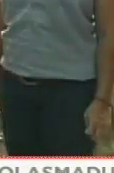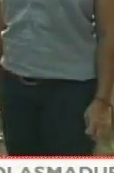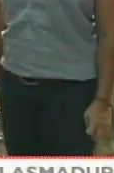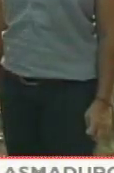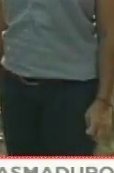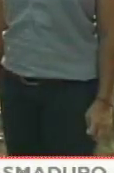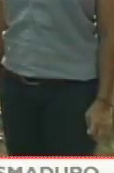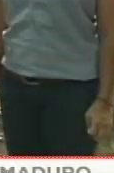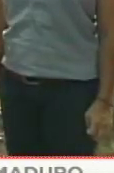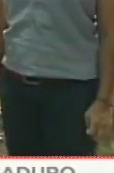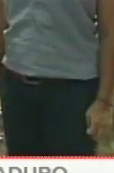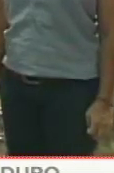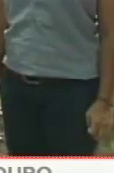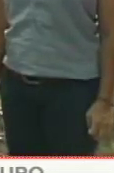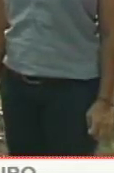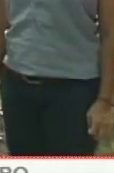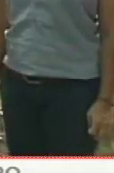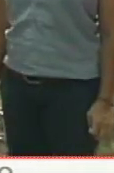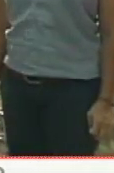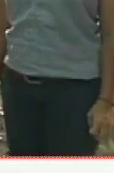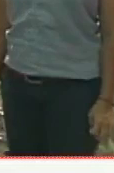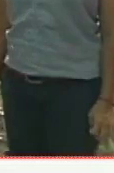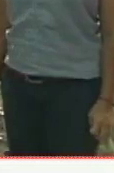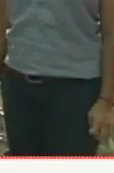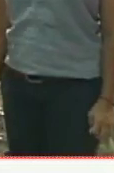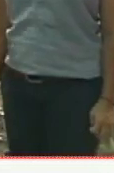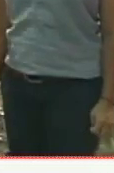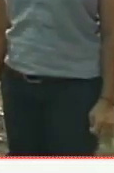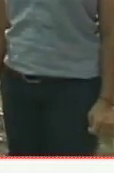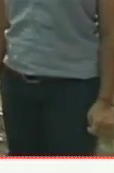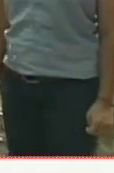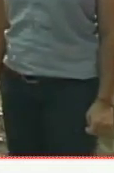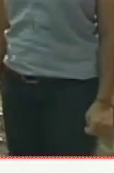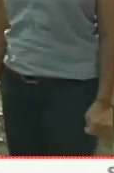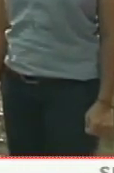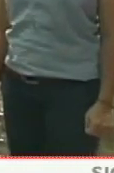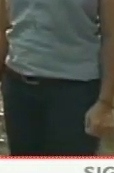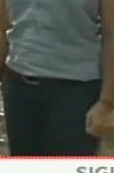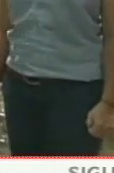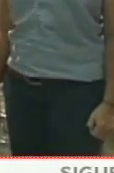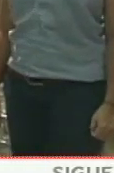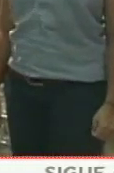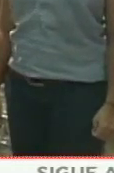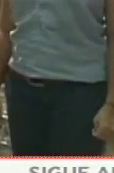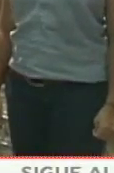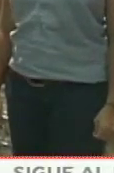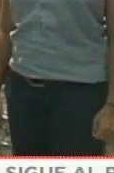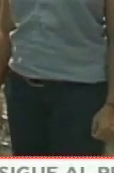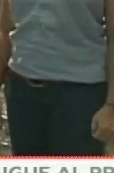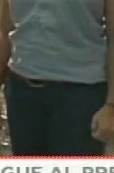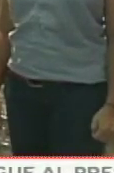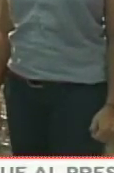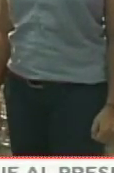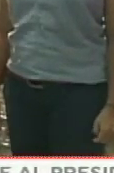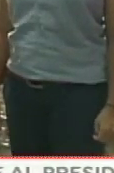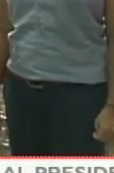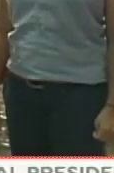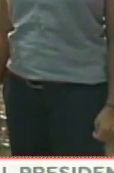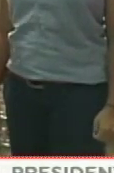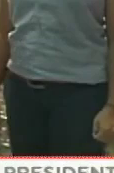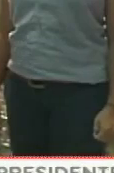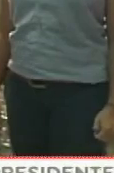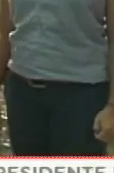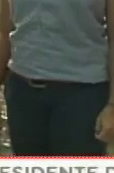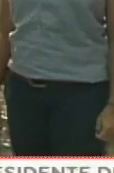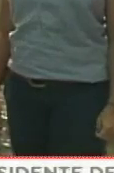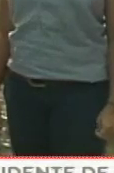baristas integrales, que van a trabajar en las tiendas de Café Venezuela. 100 jóvenes que han sido formados aquí mismo en estas empresas para